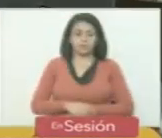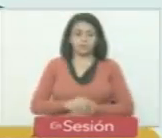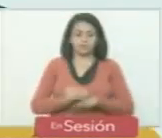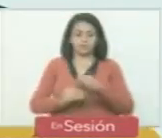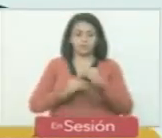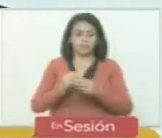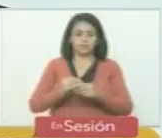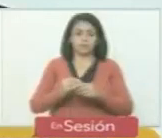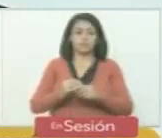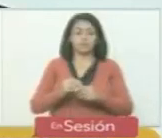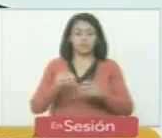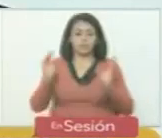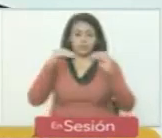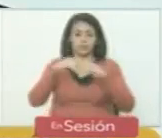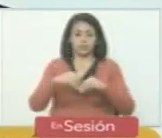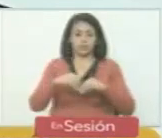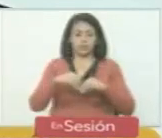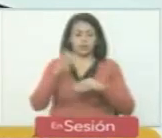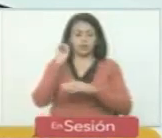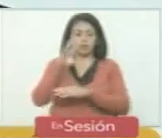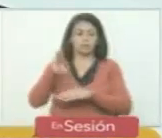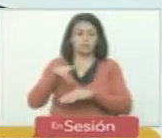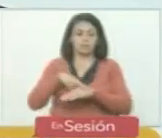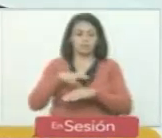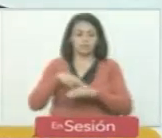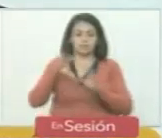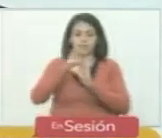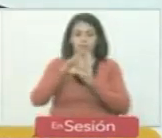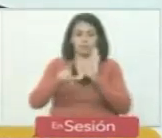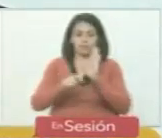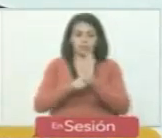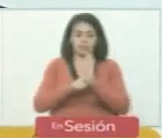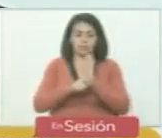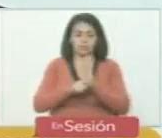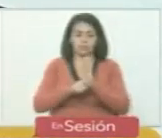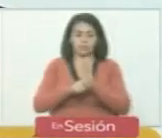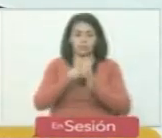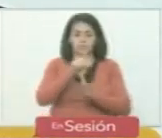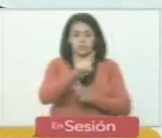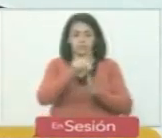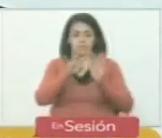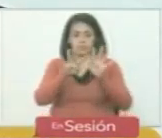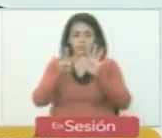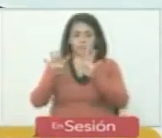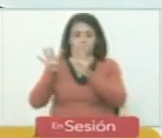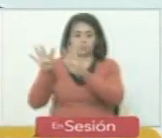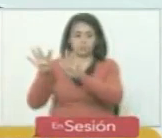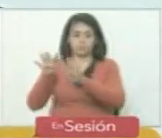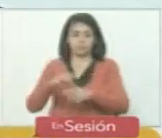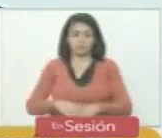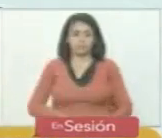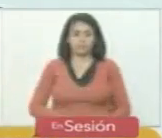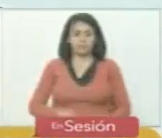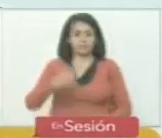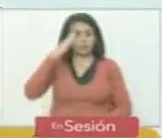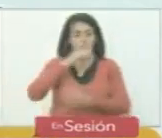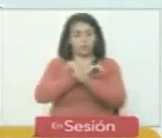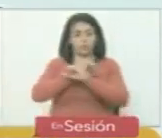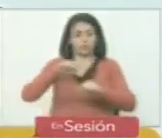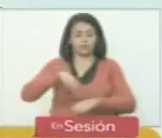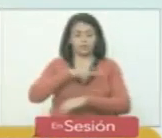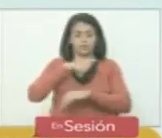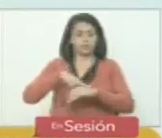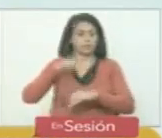considerando que a través de la Asamblea Nacional Constituyente de 1999, la Guardia